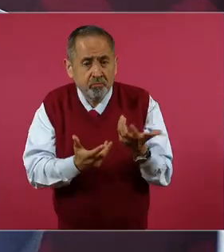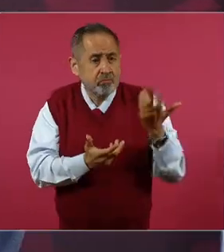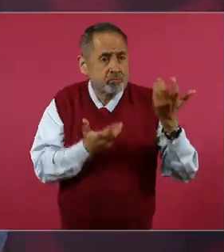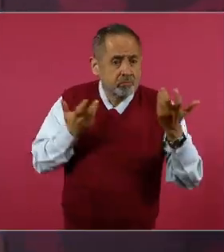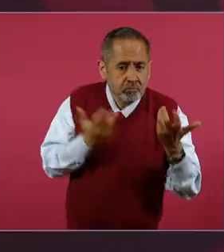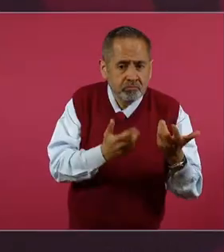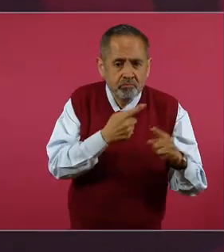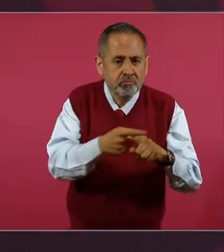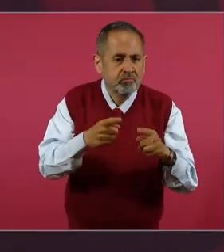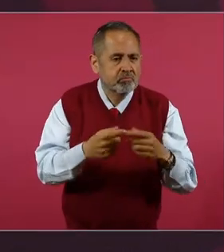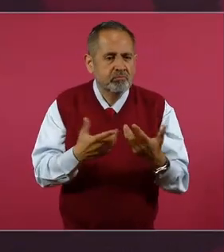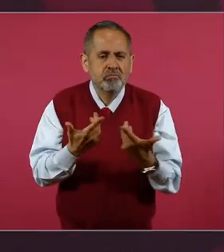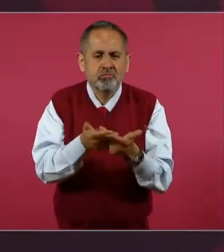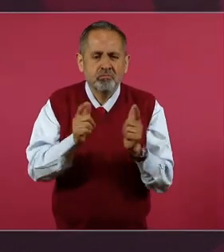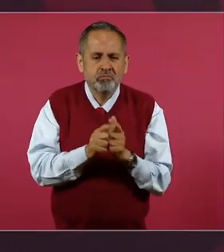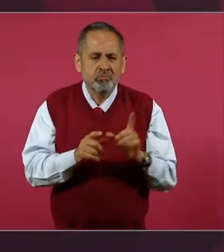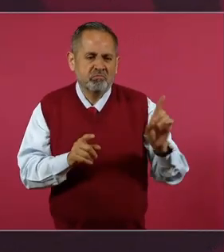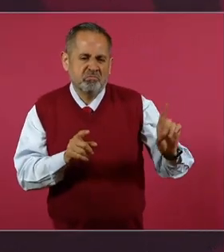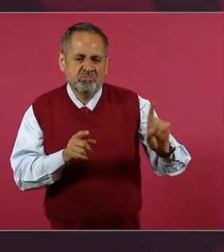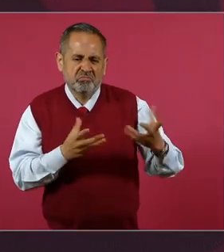de derecha,